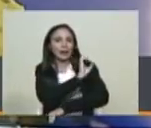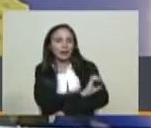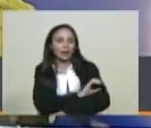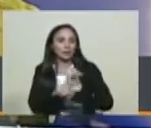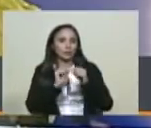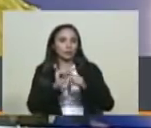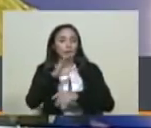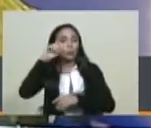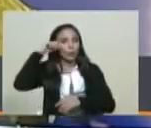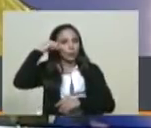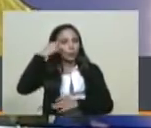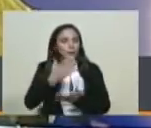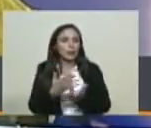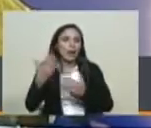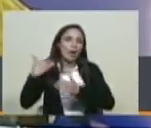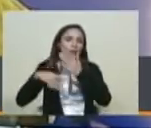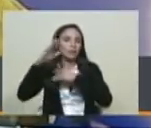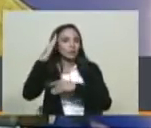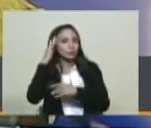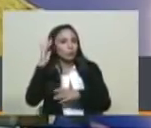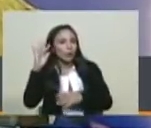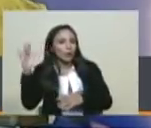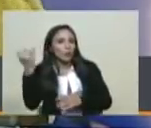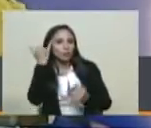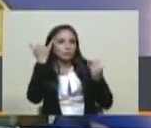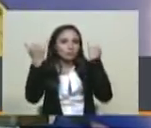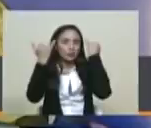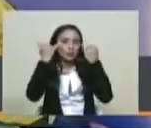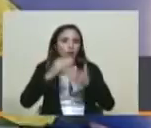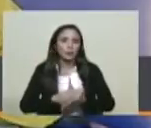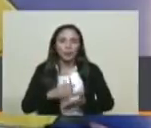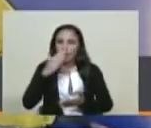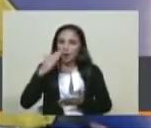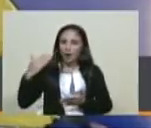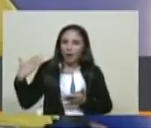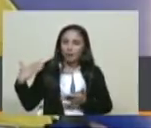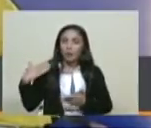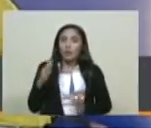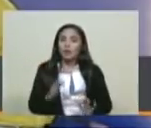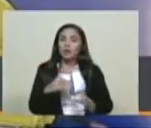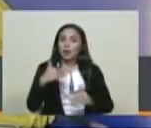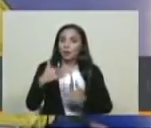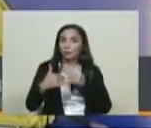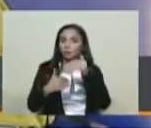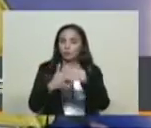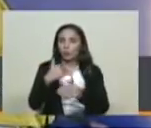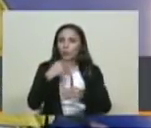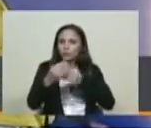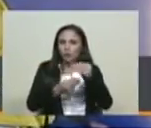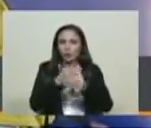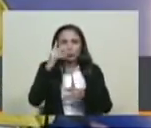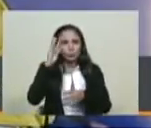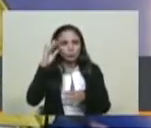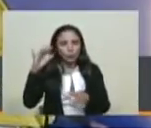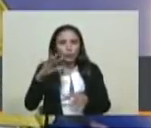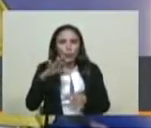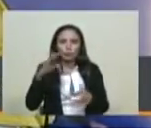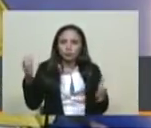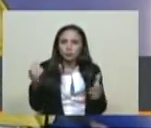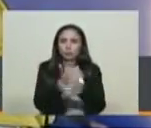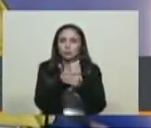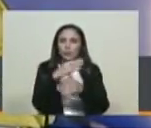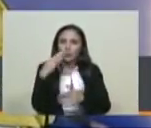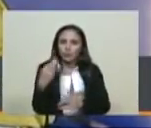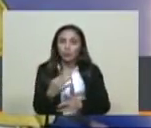recuerda tantos sueños que hemos ido haciendo realidad en nuestra vida, yo quiero